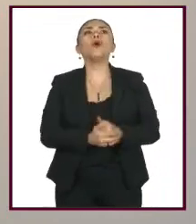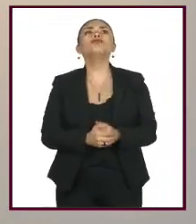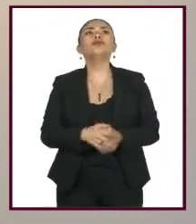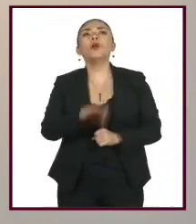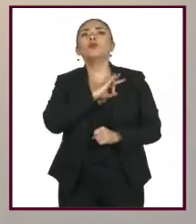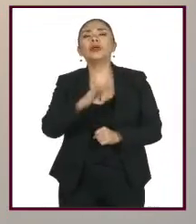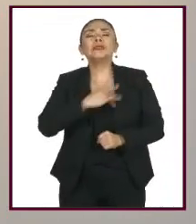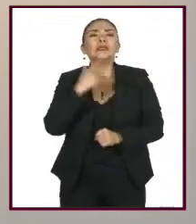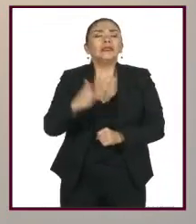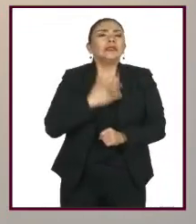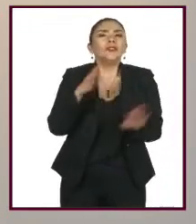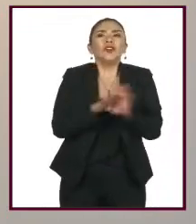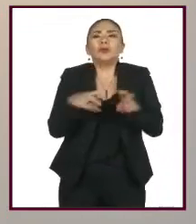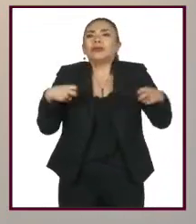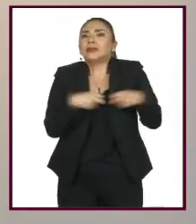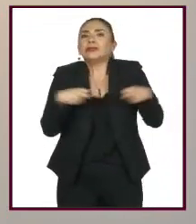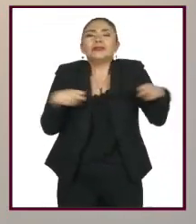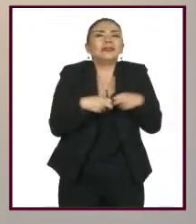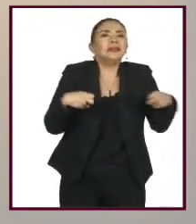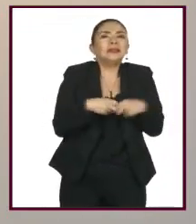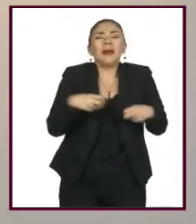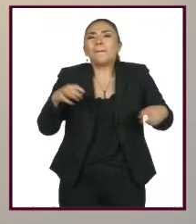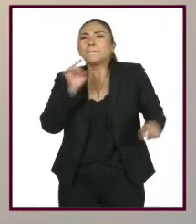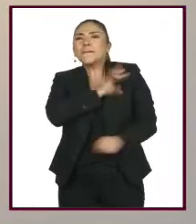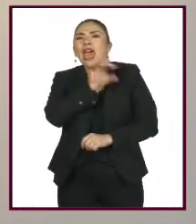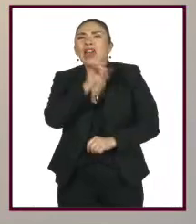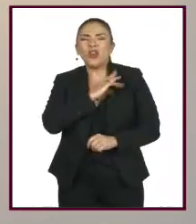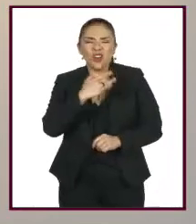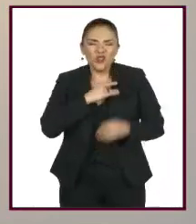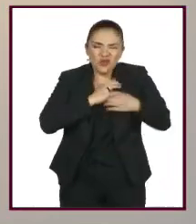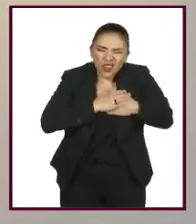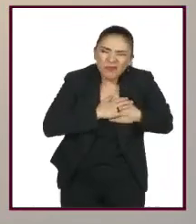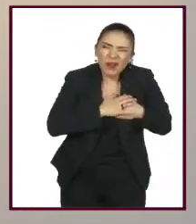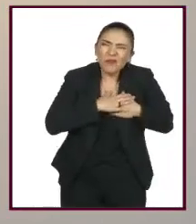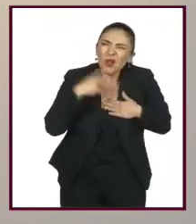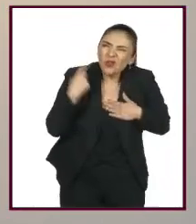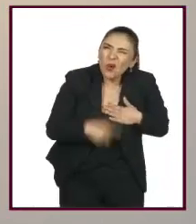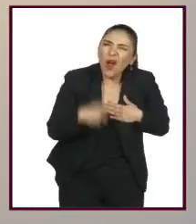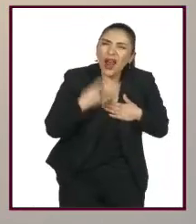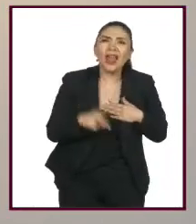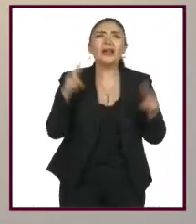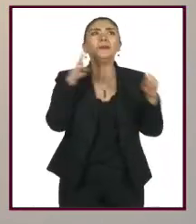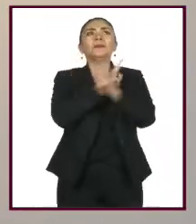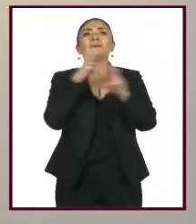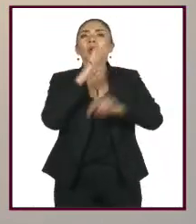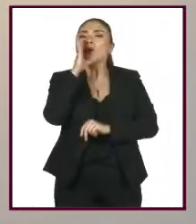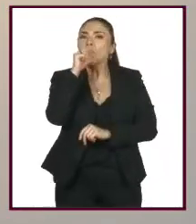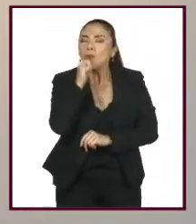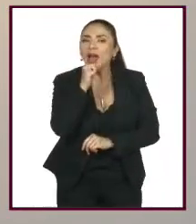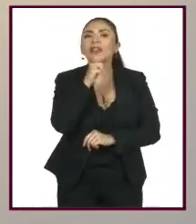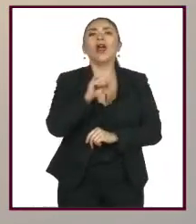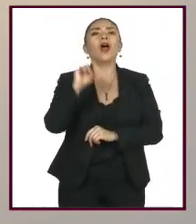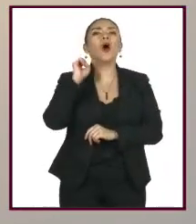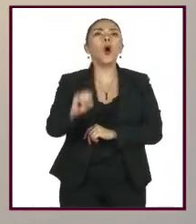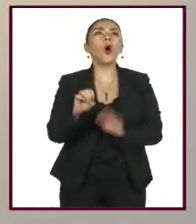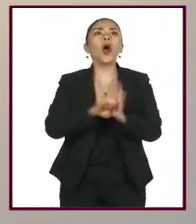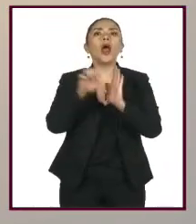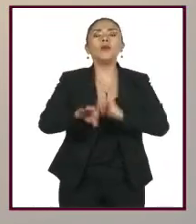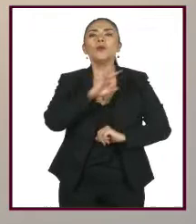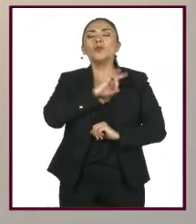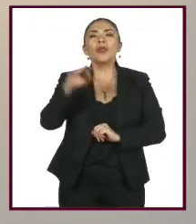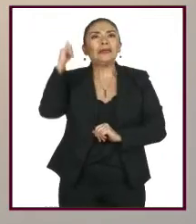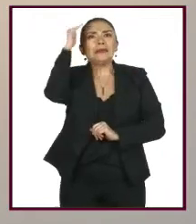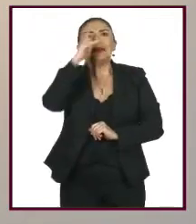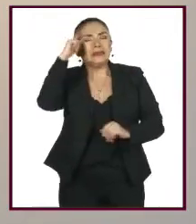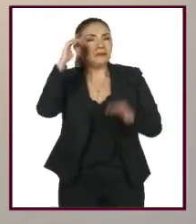síntomas de ansiedad como crisis de pánico, ¿no? Dolor en el pecho, falta de aire. Pueden haber síntomas también de psicosis,